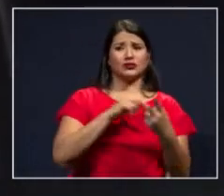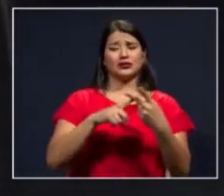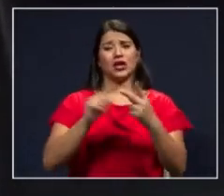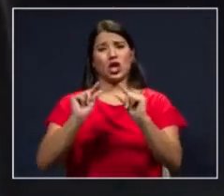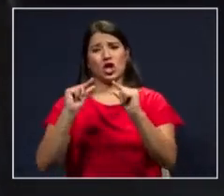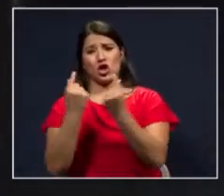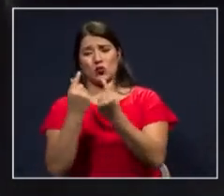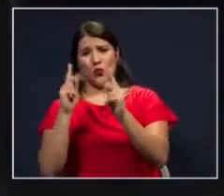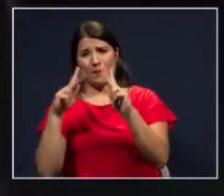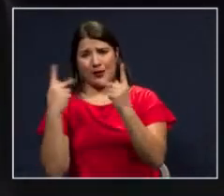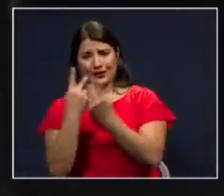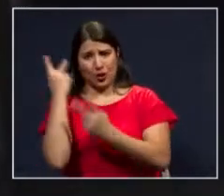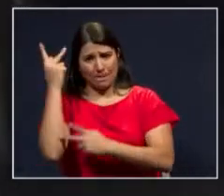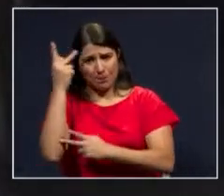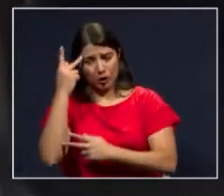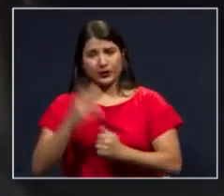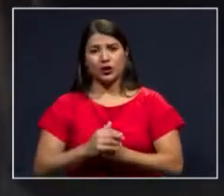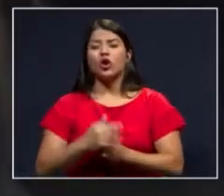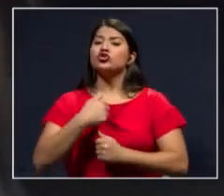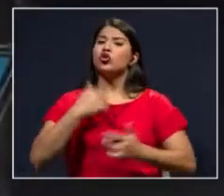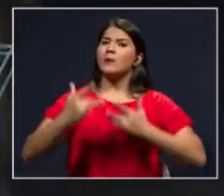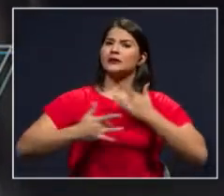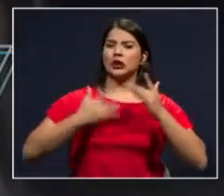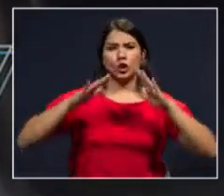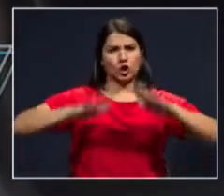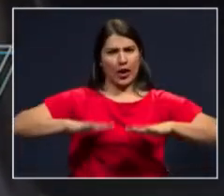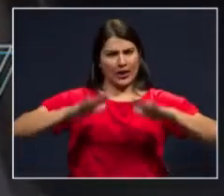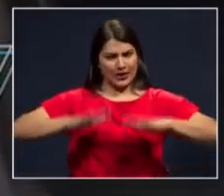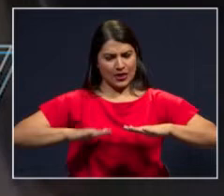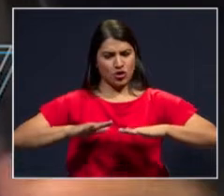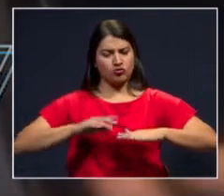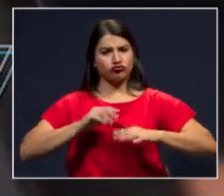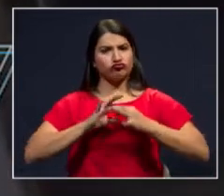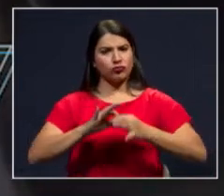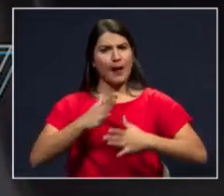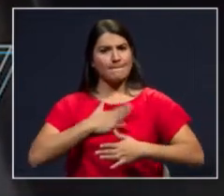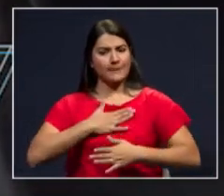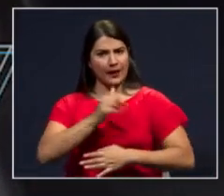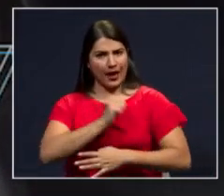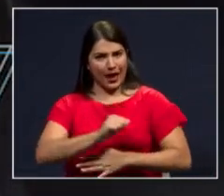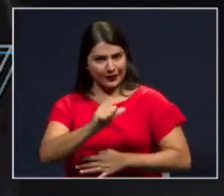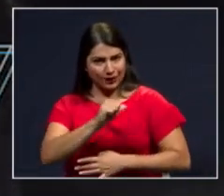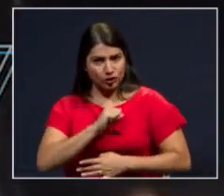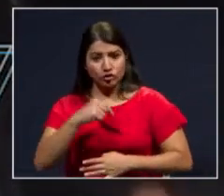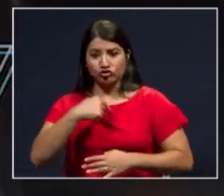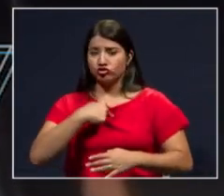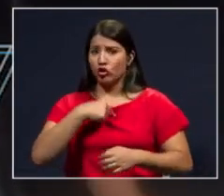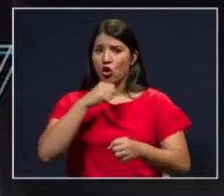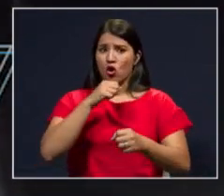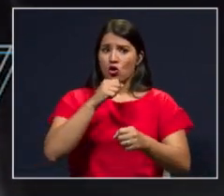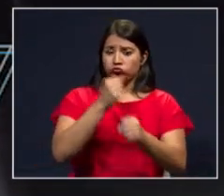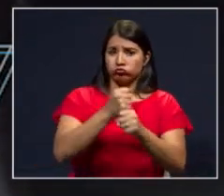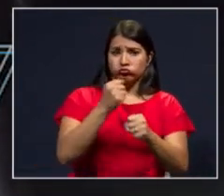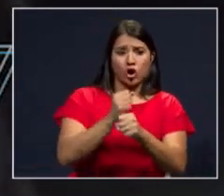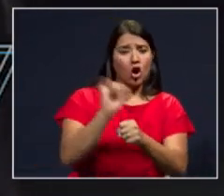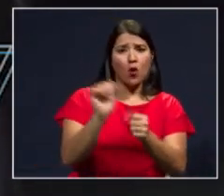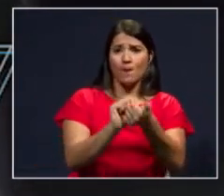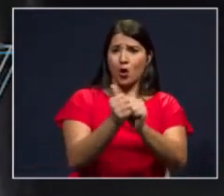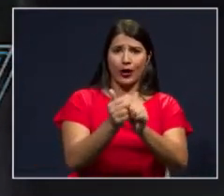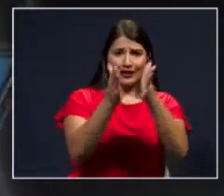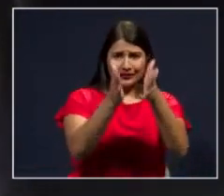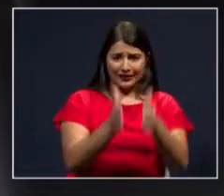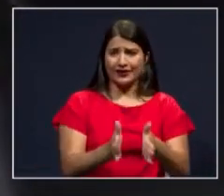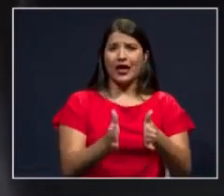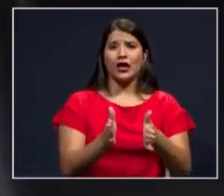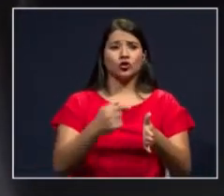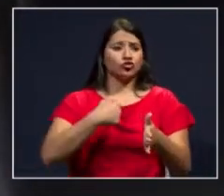agrupación política. Yo estoy tranquilo sobre mi actuar. Recuerde que mis labores fueron las de un candidato que se dedicó a